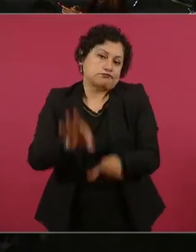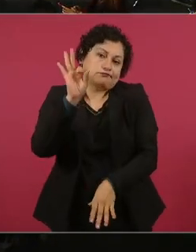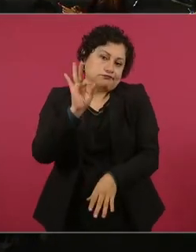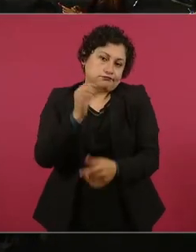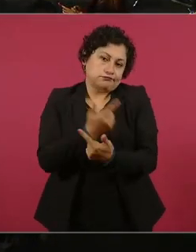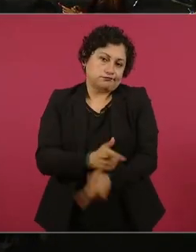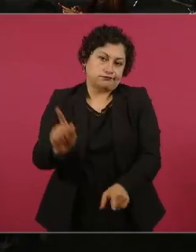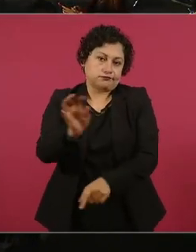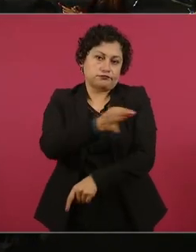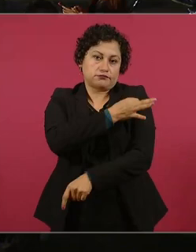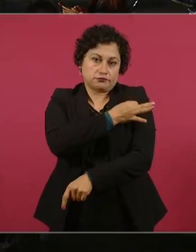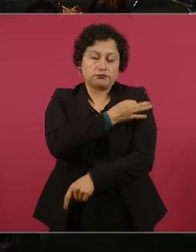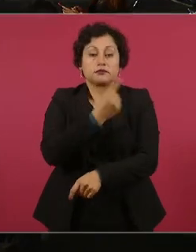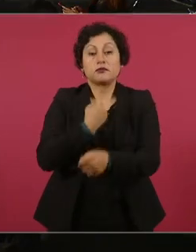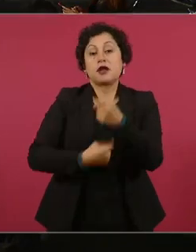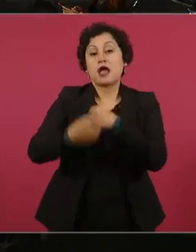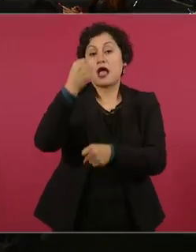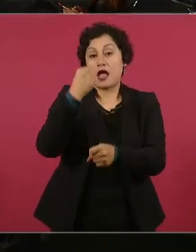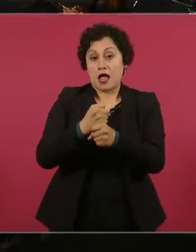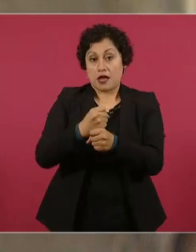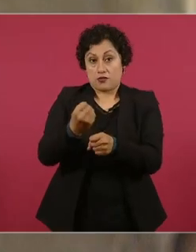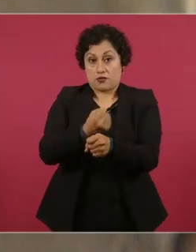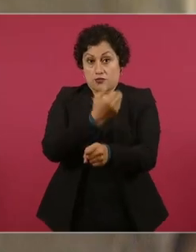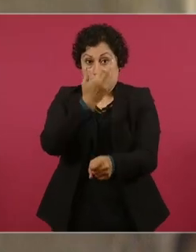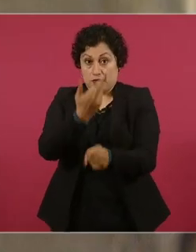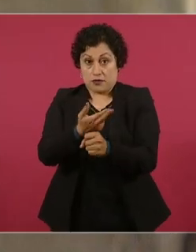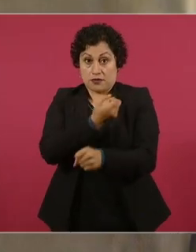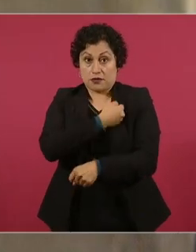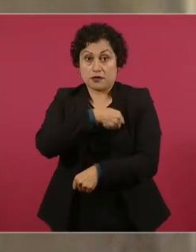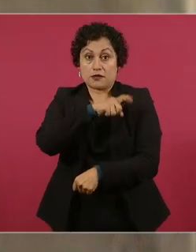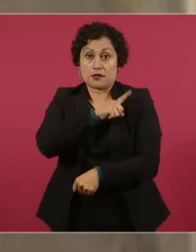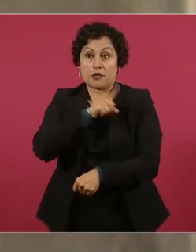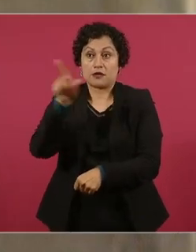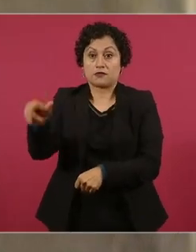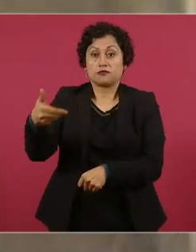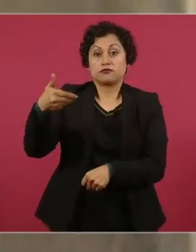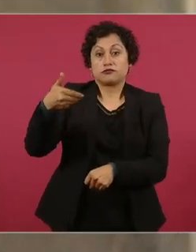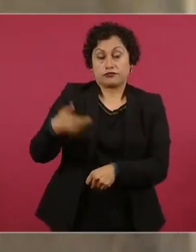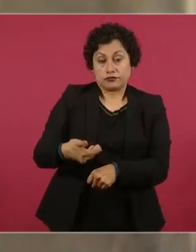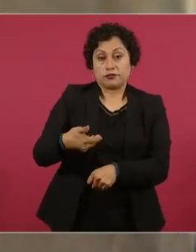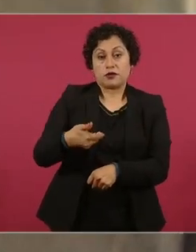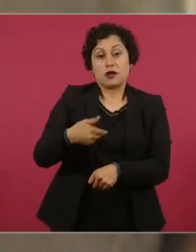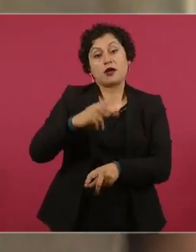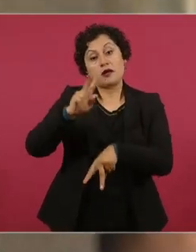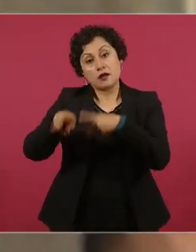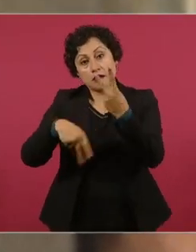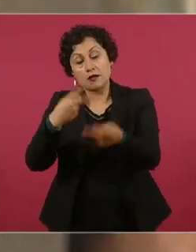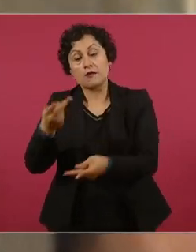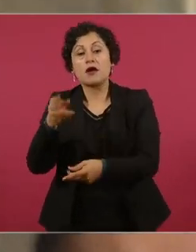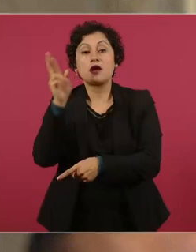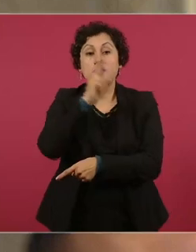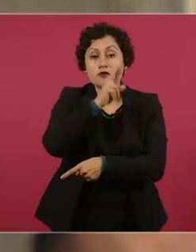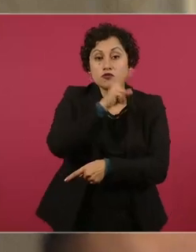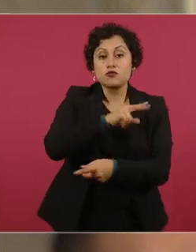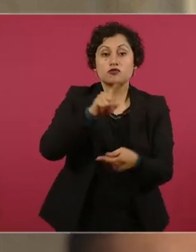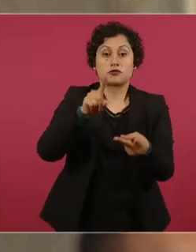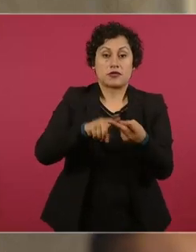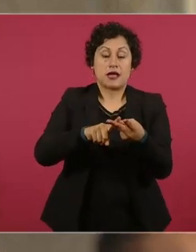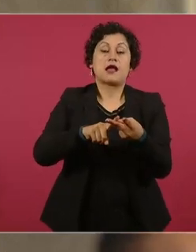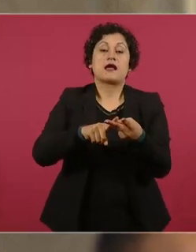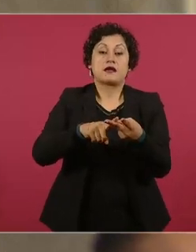se nos invitó por parte del sector salud a ponernos la rusa y la cubana, Abdalá y Sputnik.